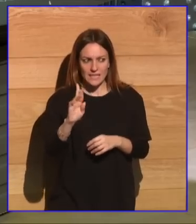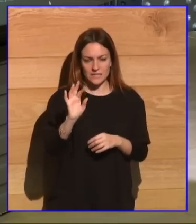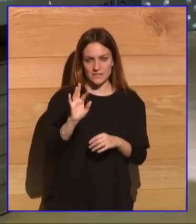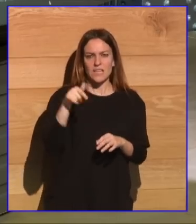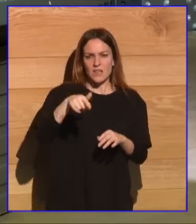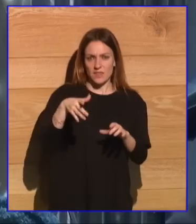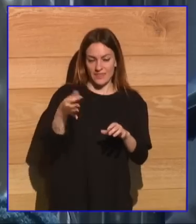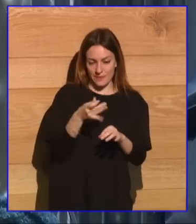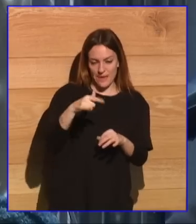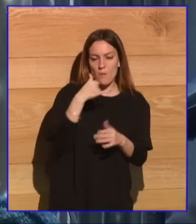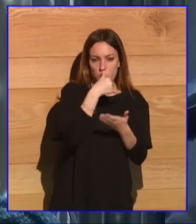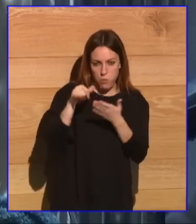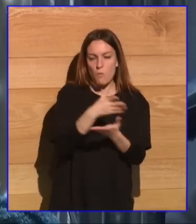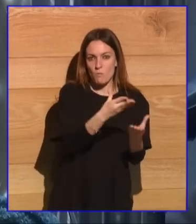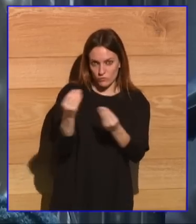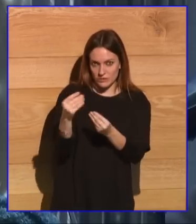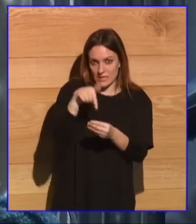que te echen de Pink Floyd, por otro lado?